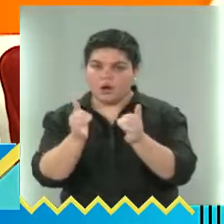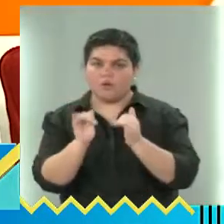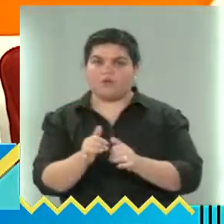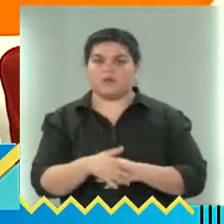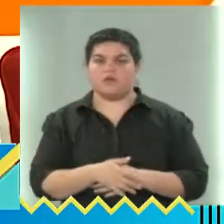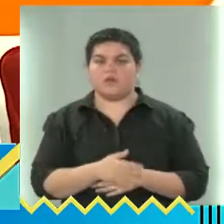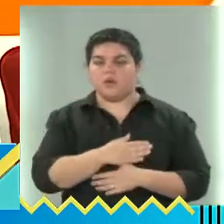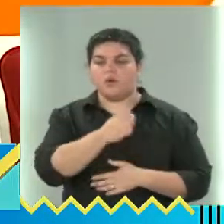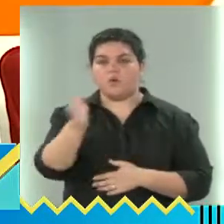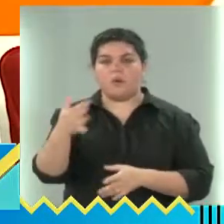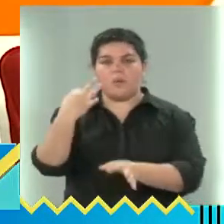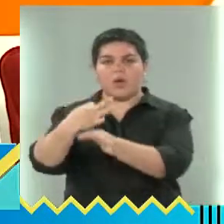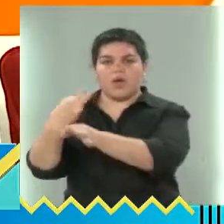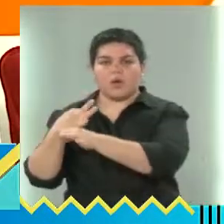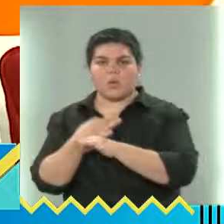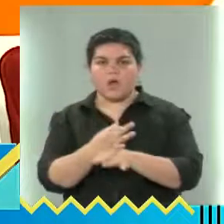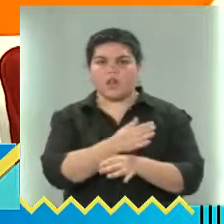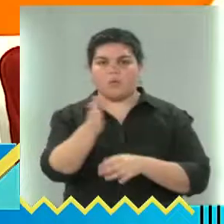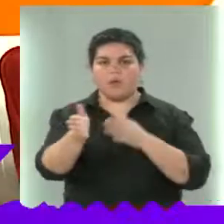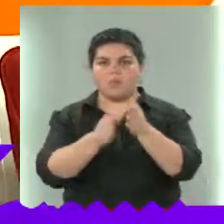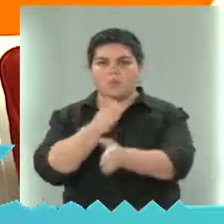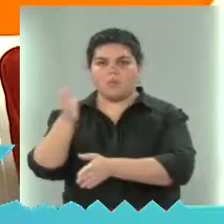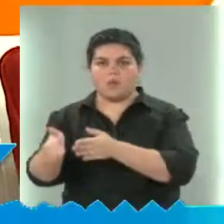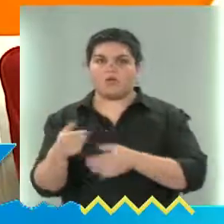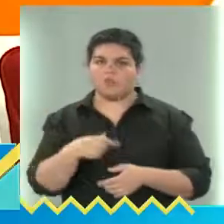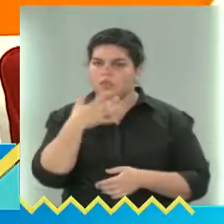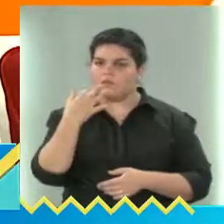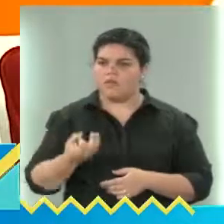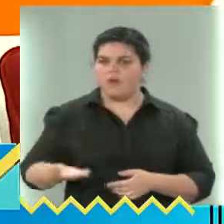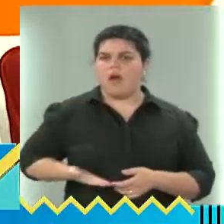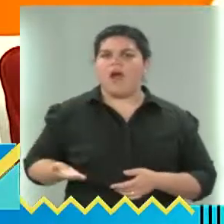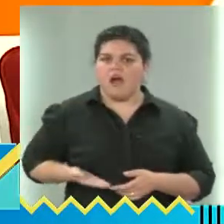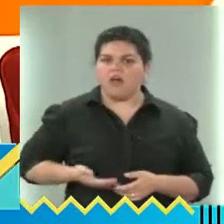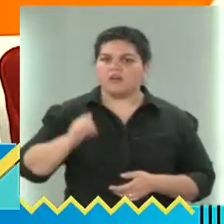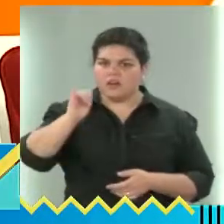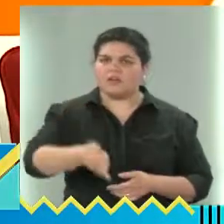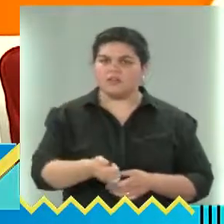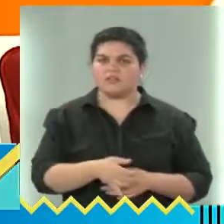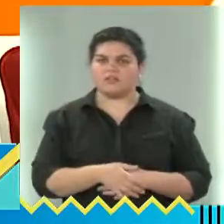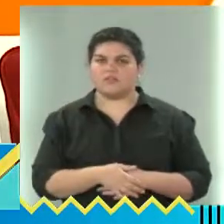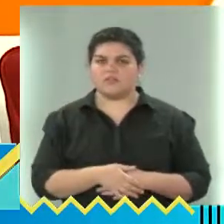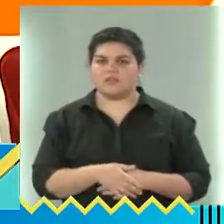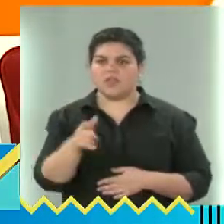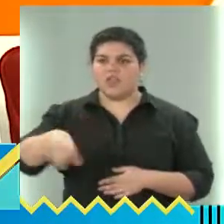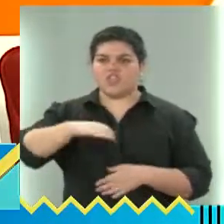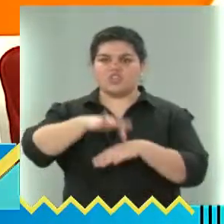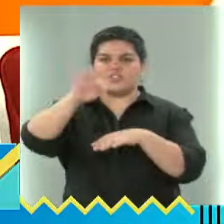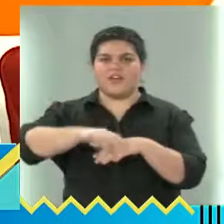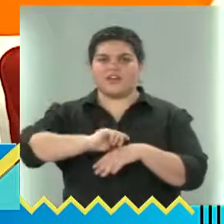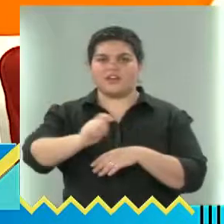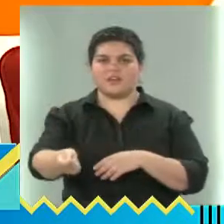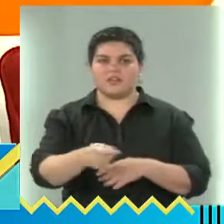los colegios. Es algo que realmente ellos es un incentivo, es una motivación que para ellos inclusive donar sangre. El